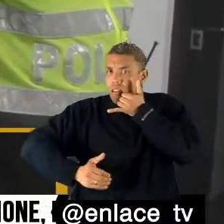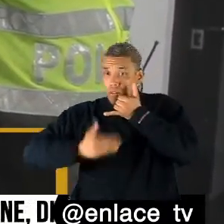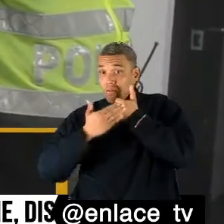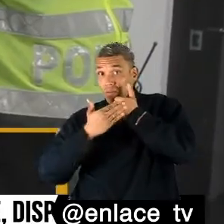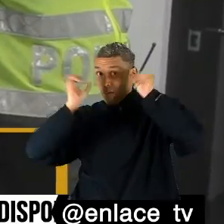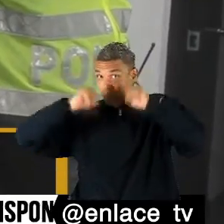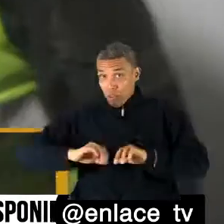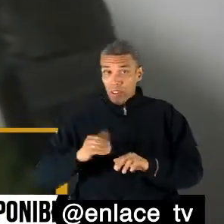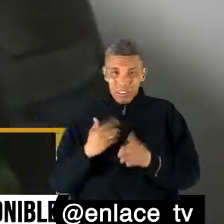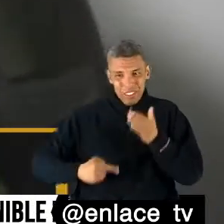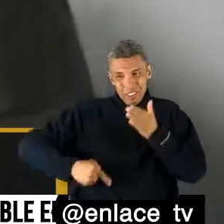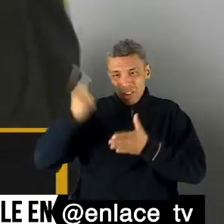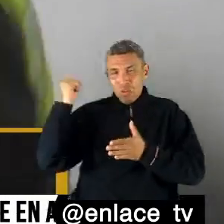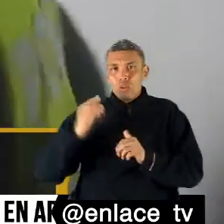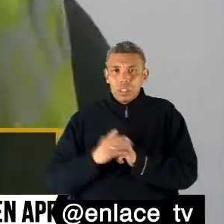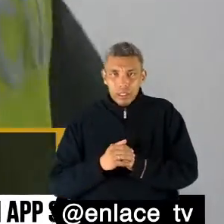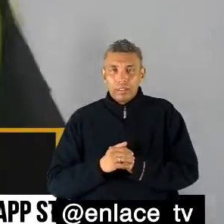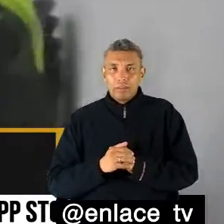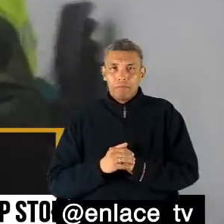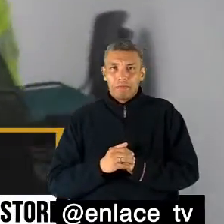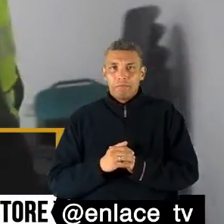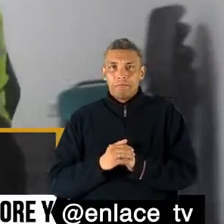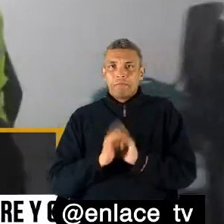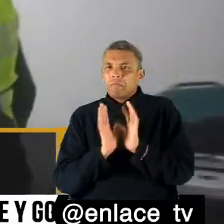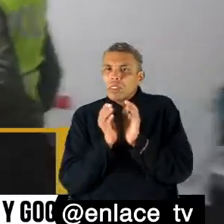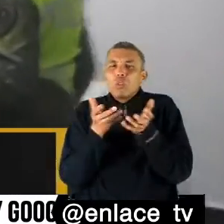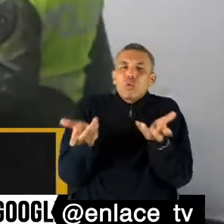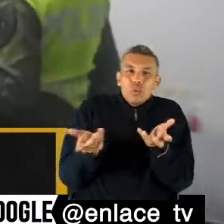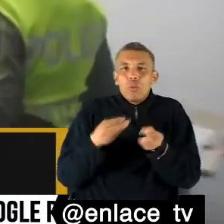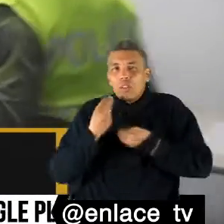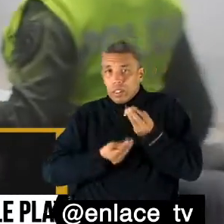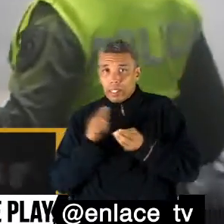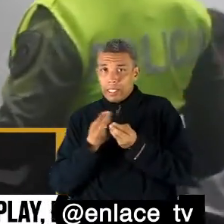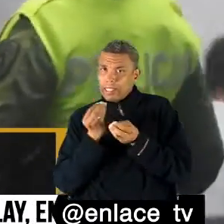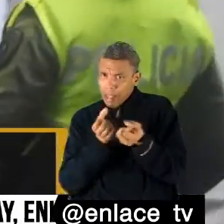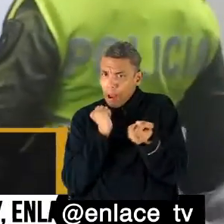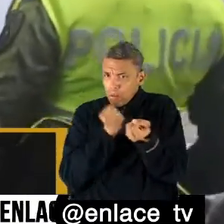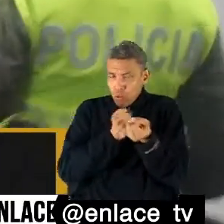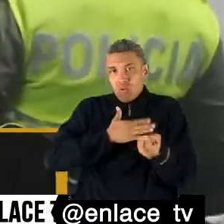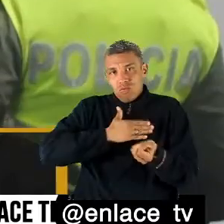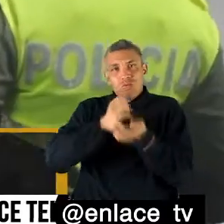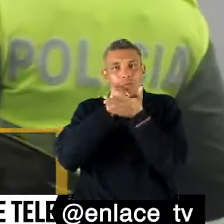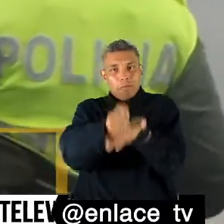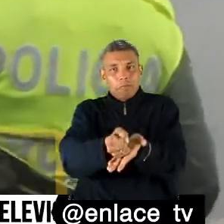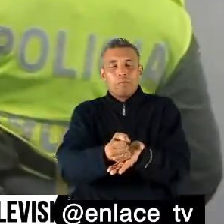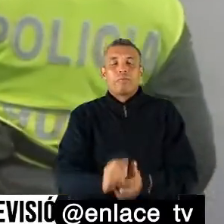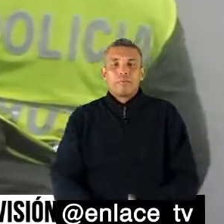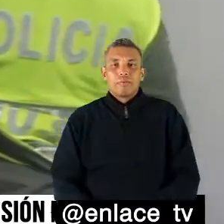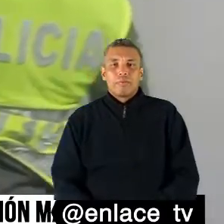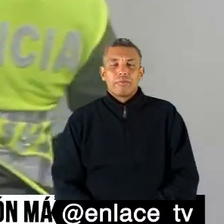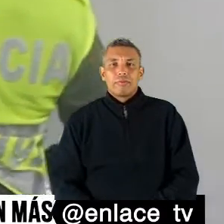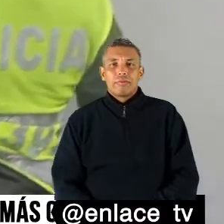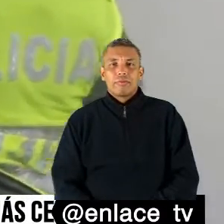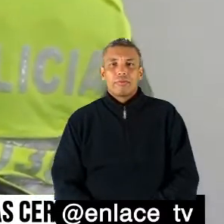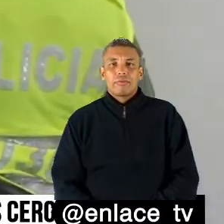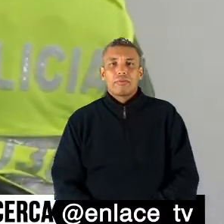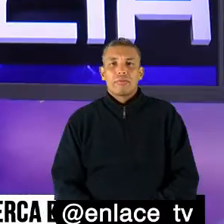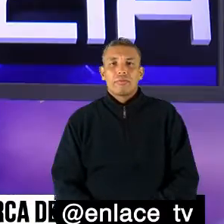de acceder a un servicio que les informa, orienta y brinda el apoyo frente a la problemática de la violencia contra la mujer.